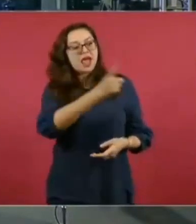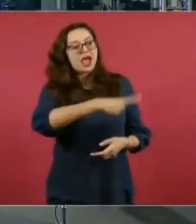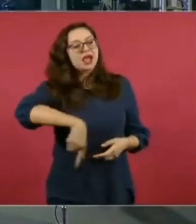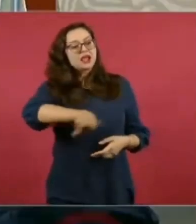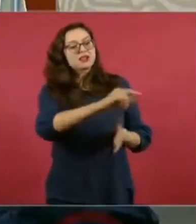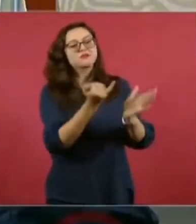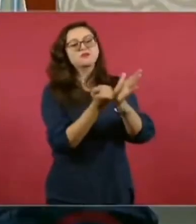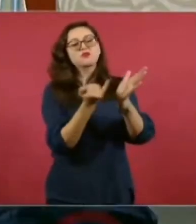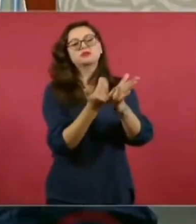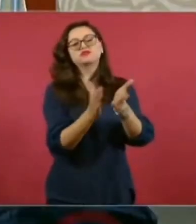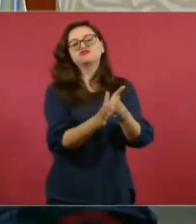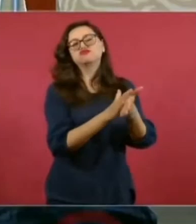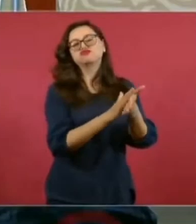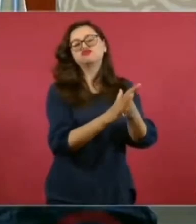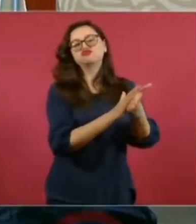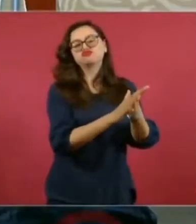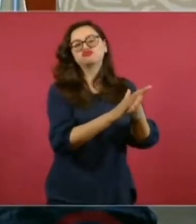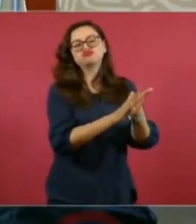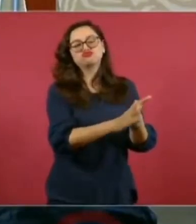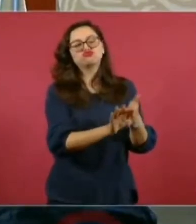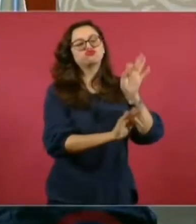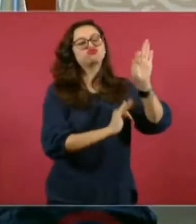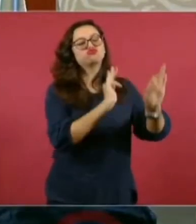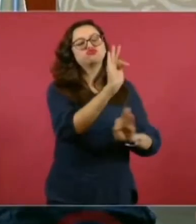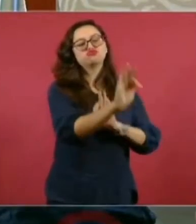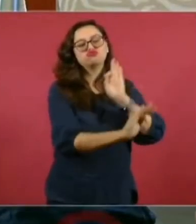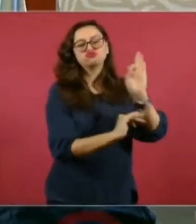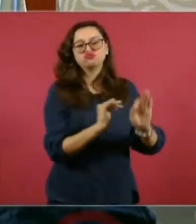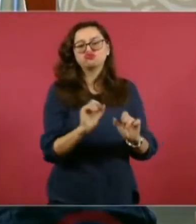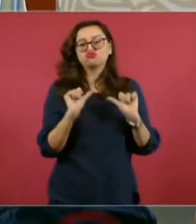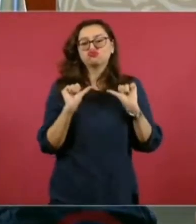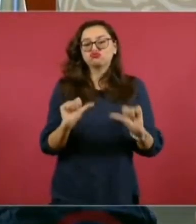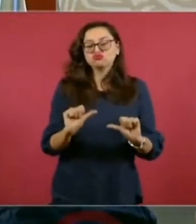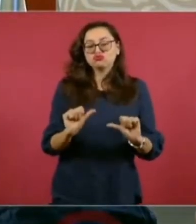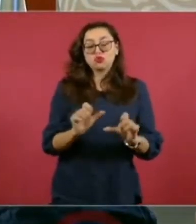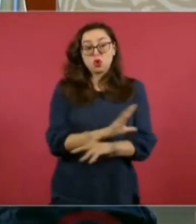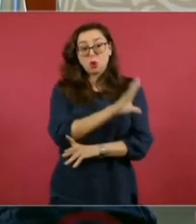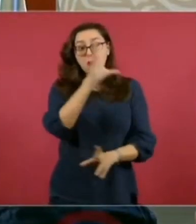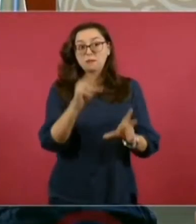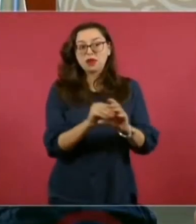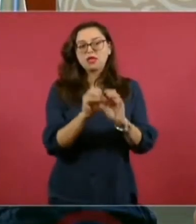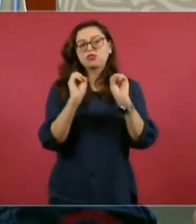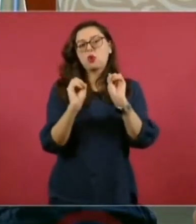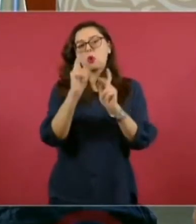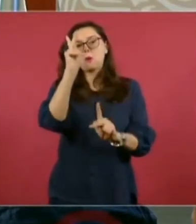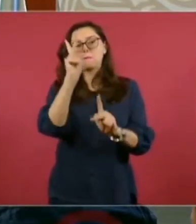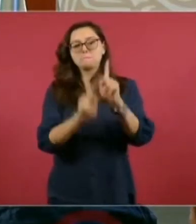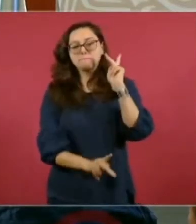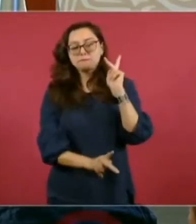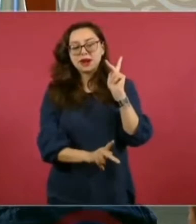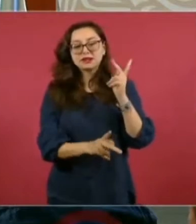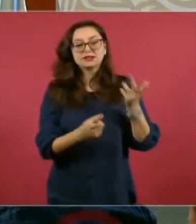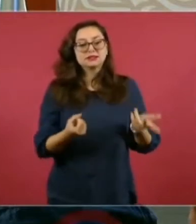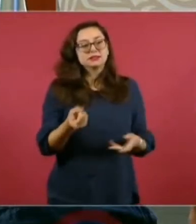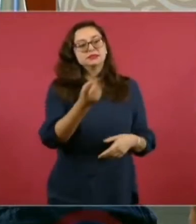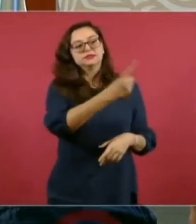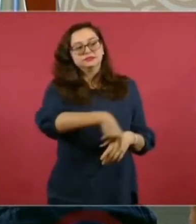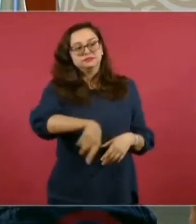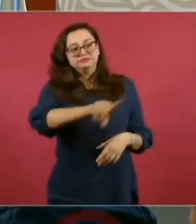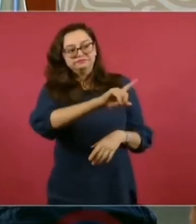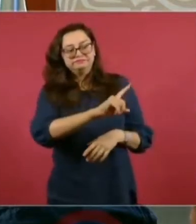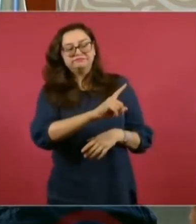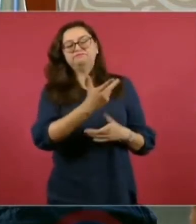condonar y eximir total o parcialmente el pago de contribuciones y